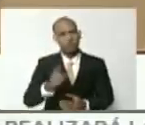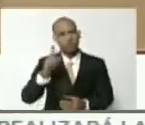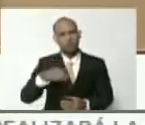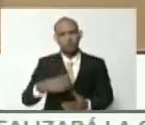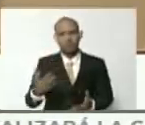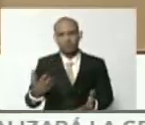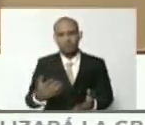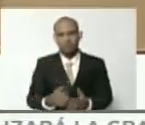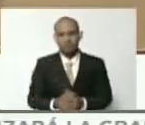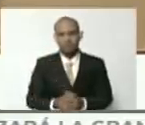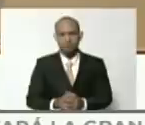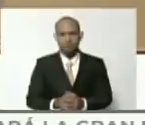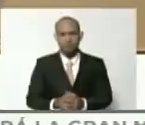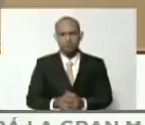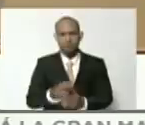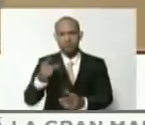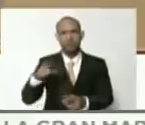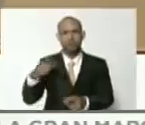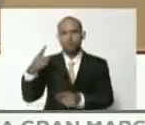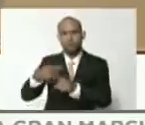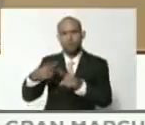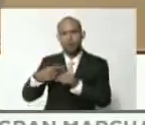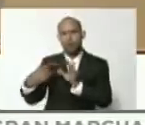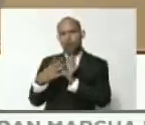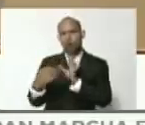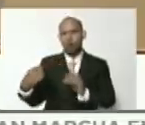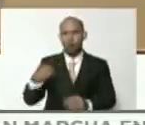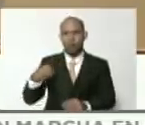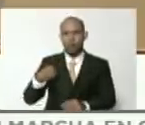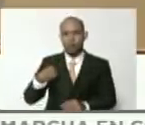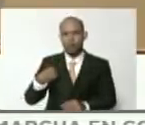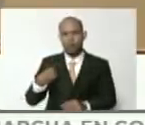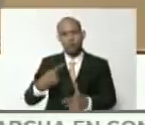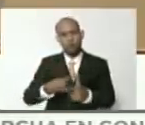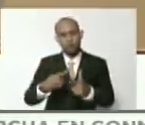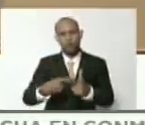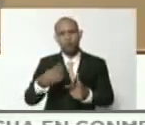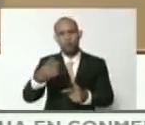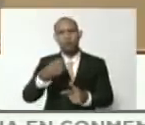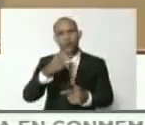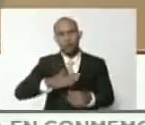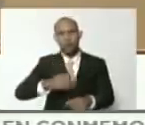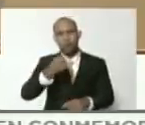prácticamente Jan es un poco un clon mío, así que van a estar muy bien